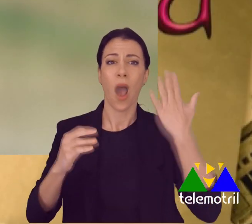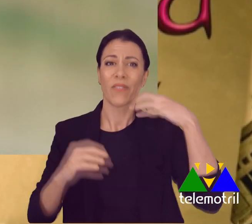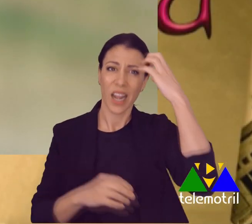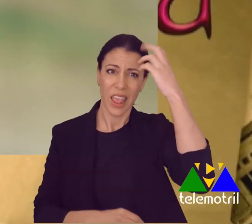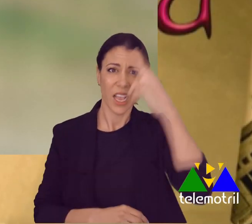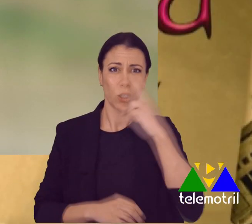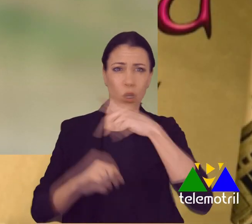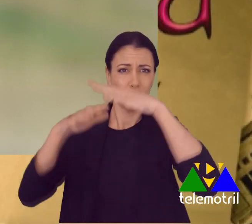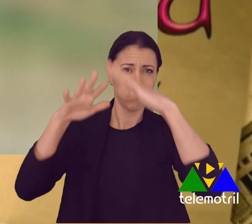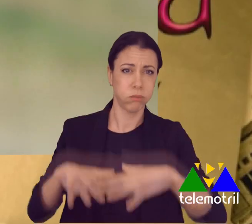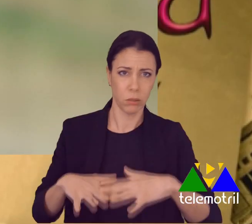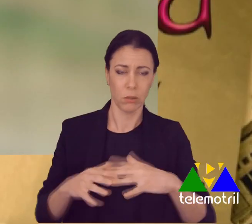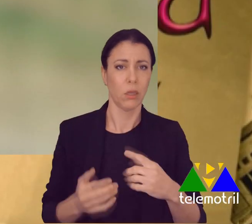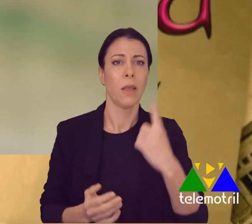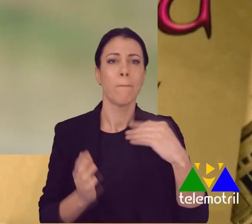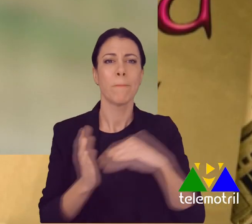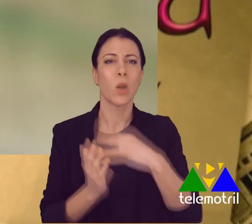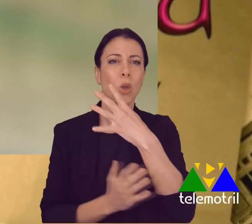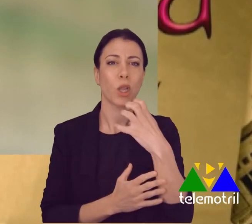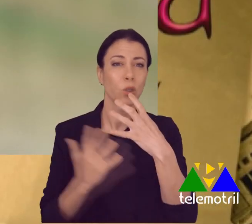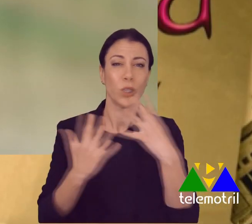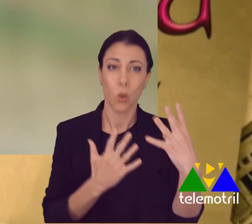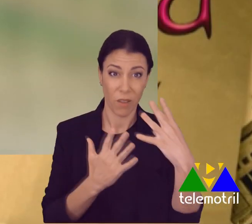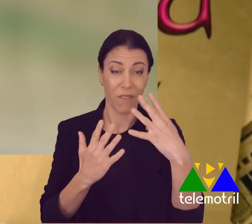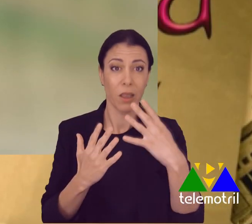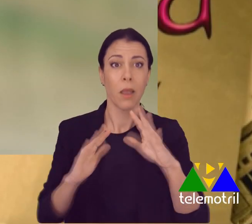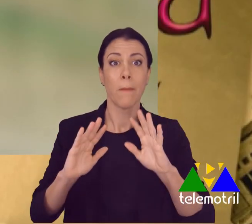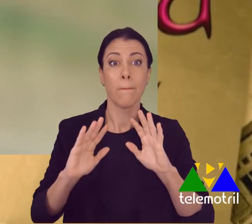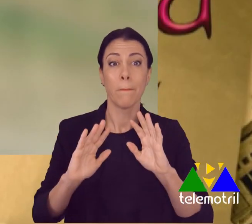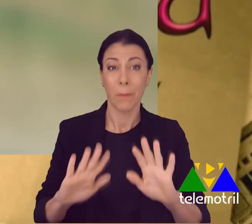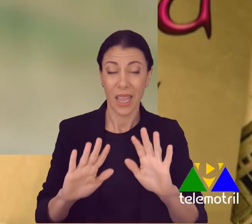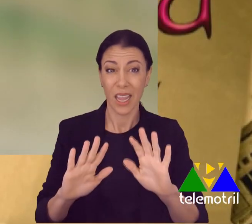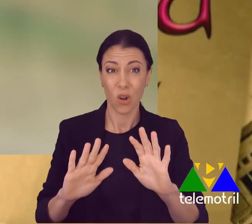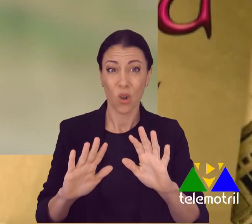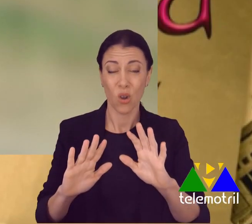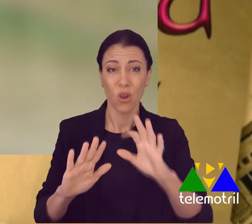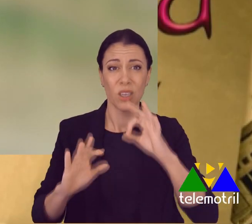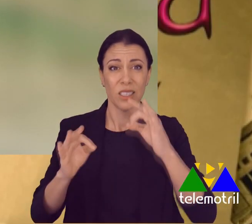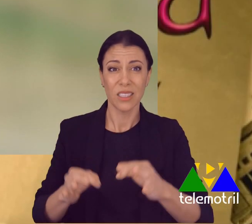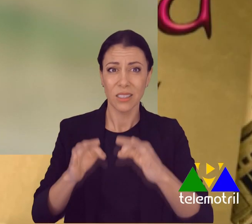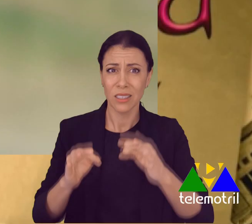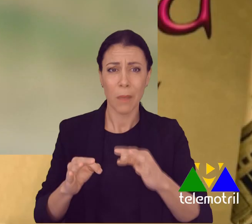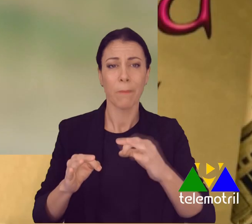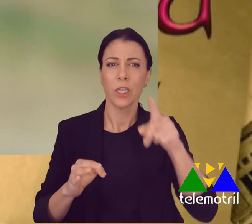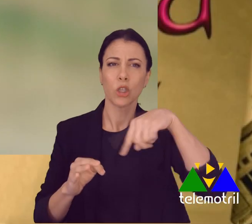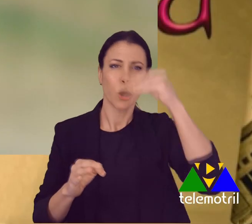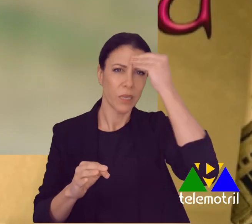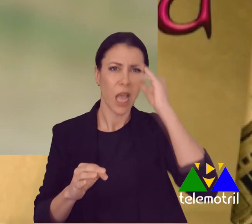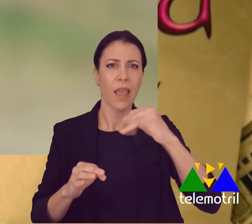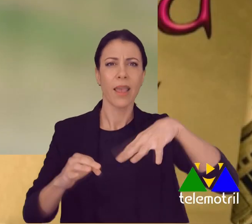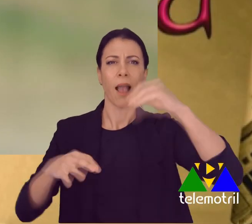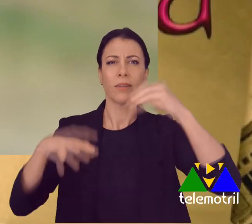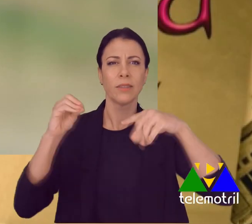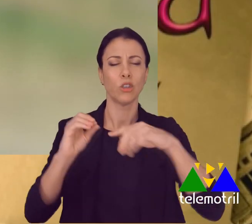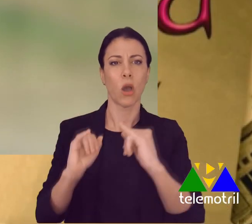no existía desde 1499 que se derriba, pero el castillejo estuvo siempre en la memoria de los motrileños. Volvemos a